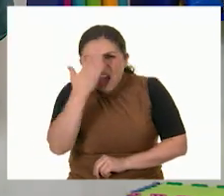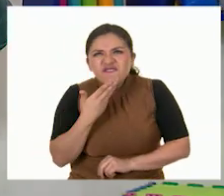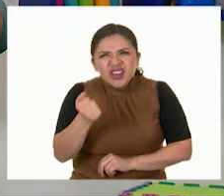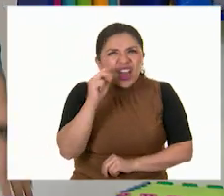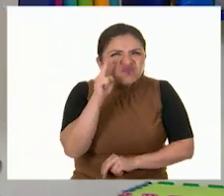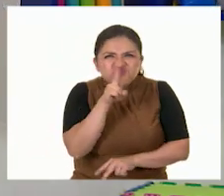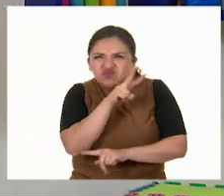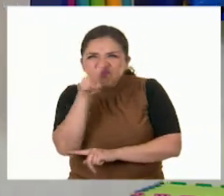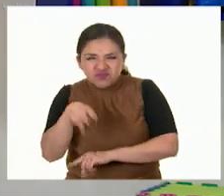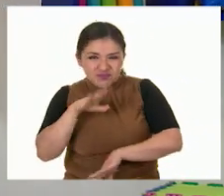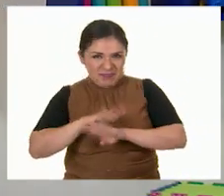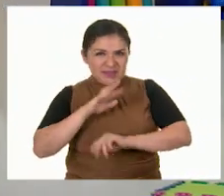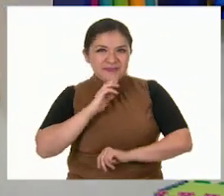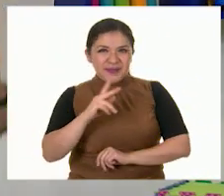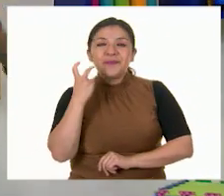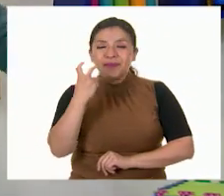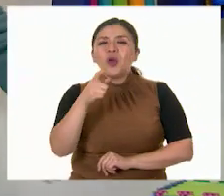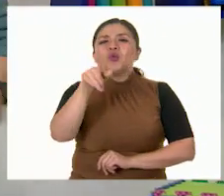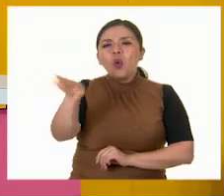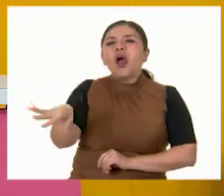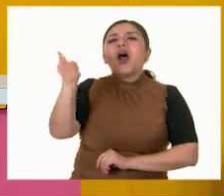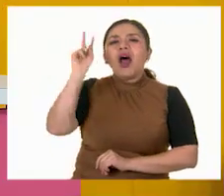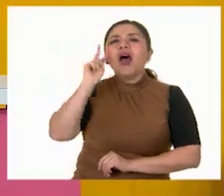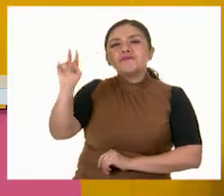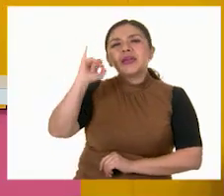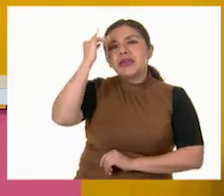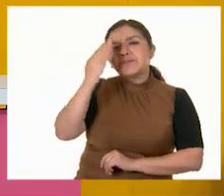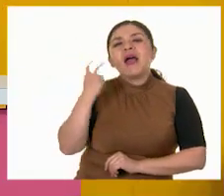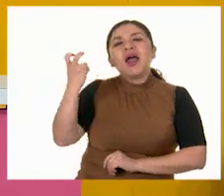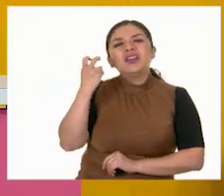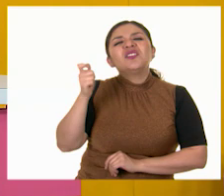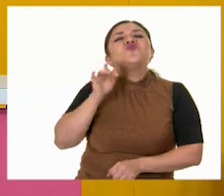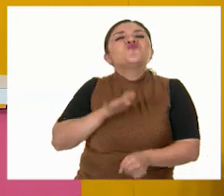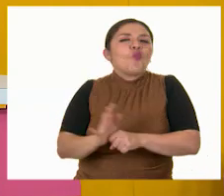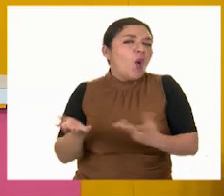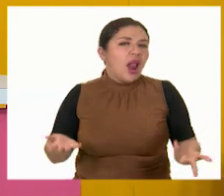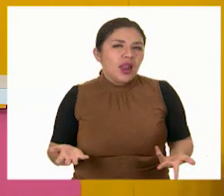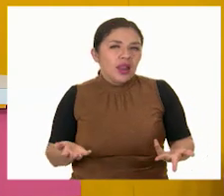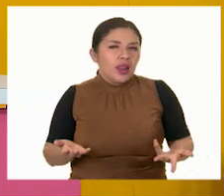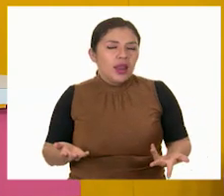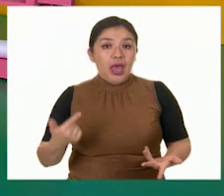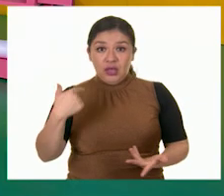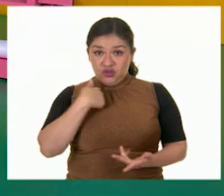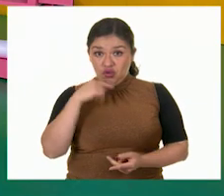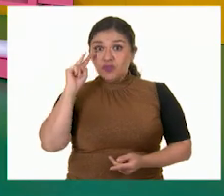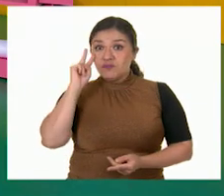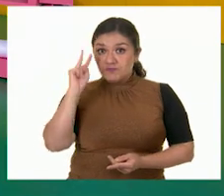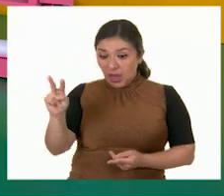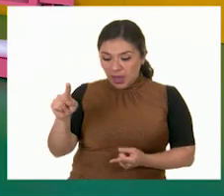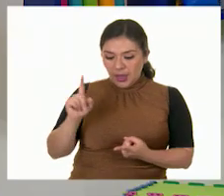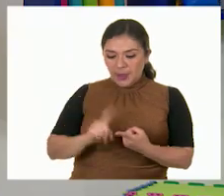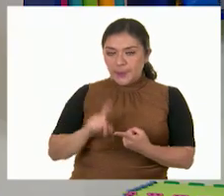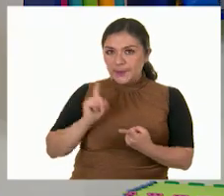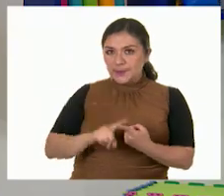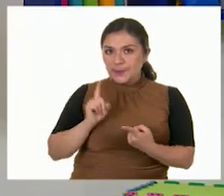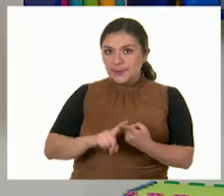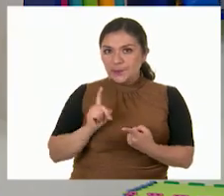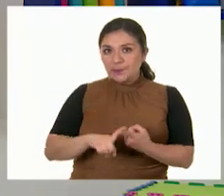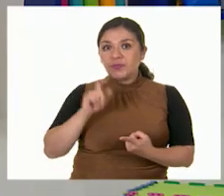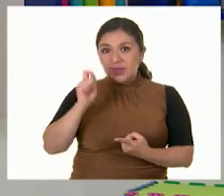observar mejor. ¿Qué encontraste en ese espacio? Bueno, a ver, encontré